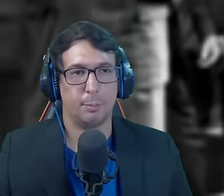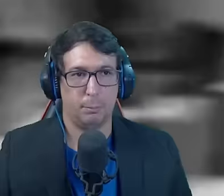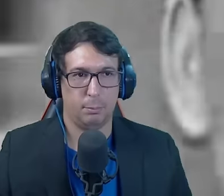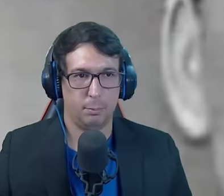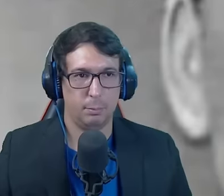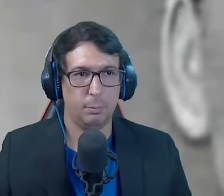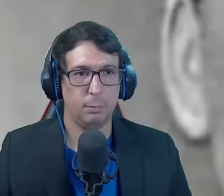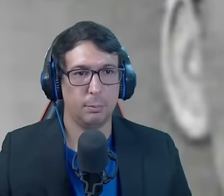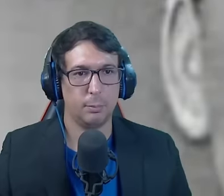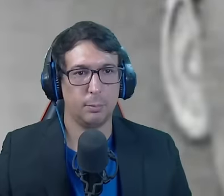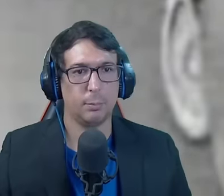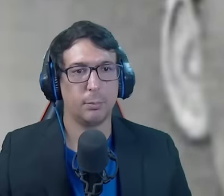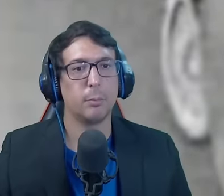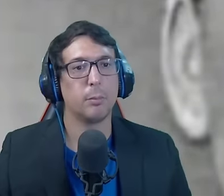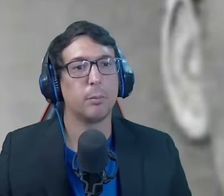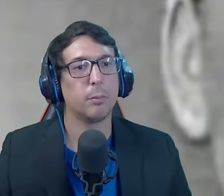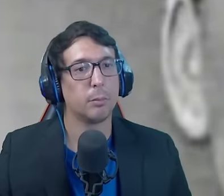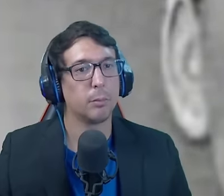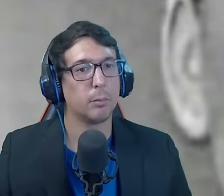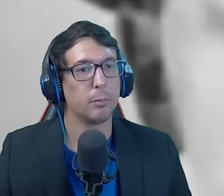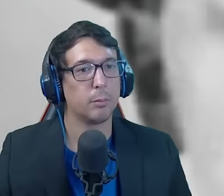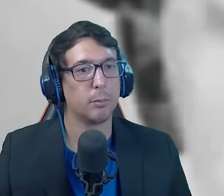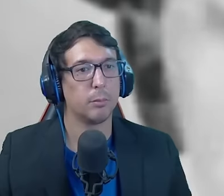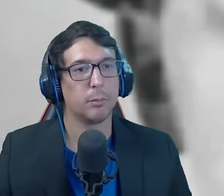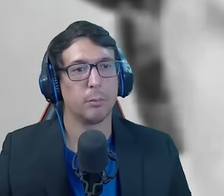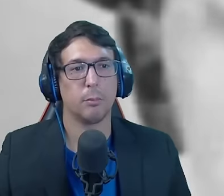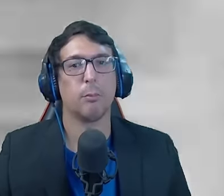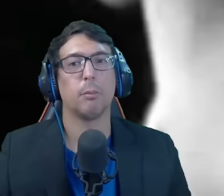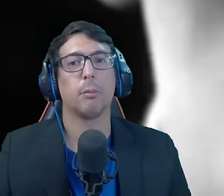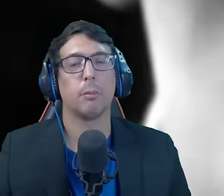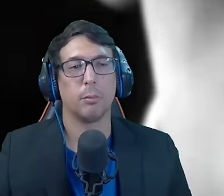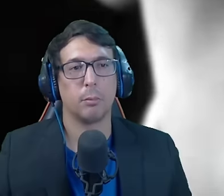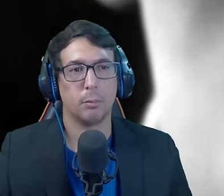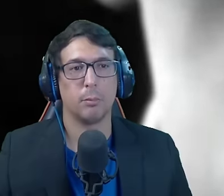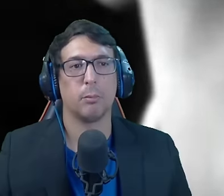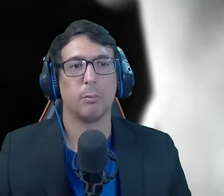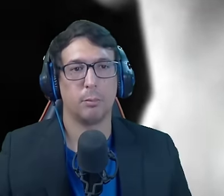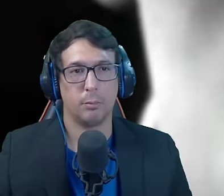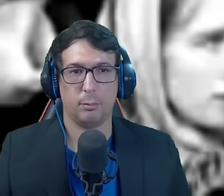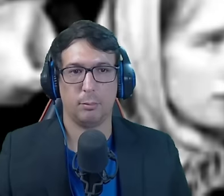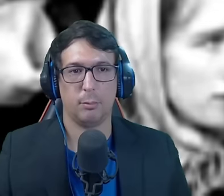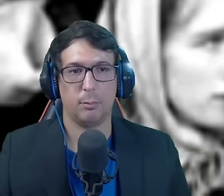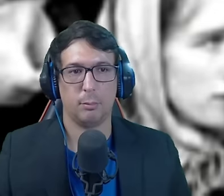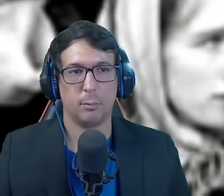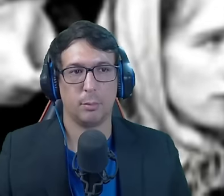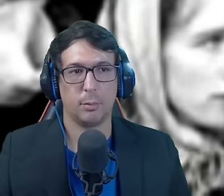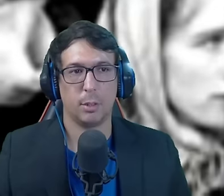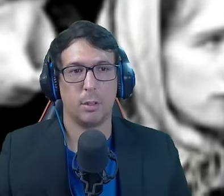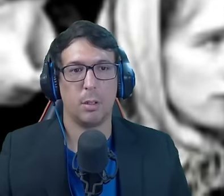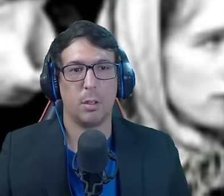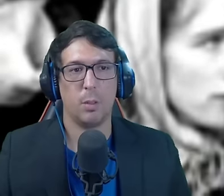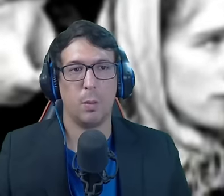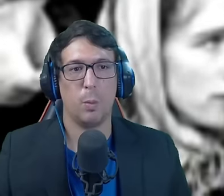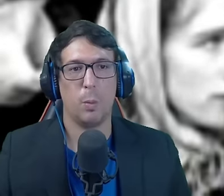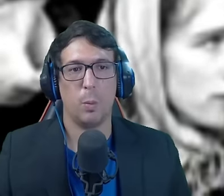hubo emigraciones masivas en el mundo, producto de las guerras y las crisis económicas y políticas. Millones de personas salieron de Europa y del